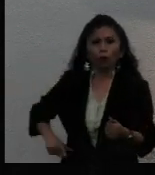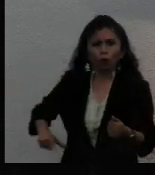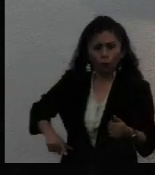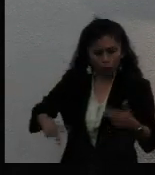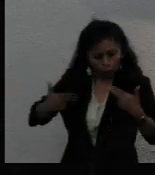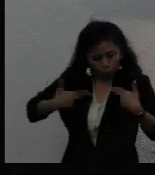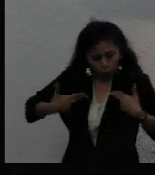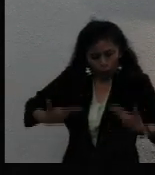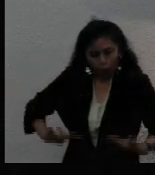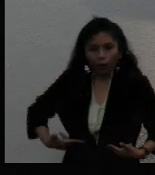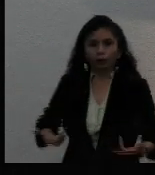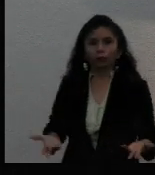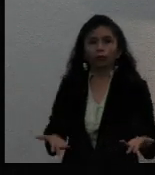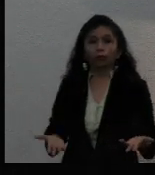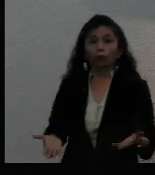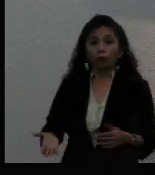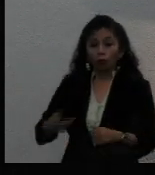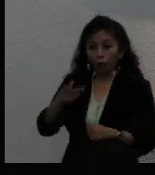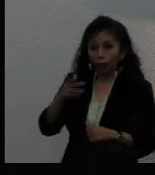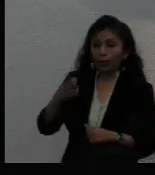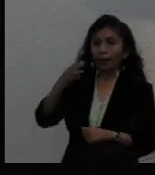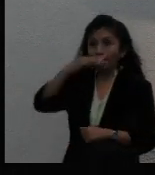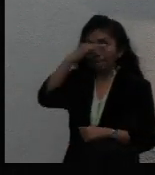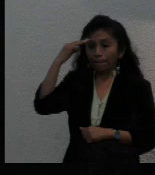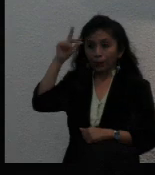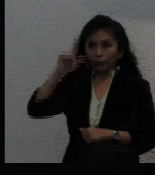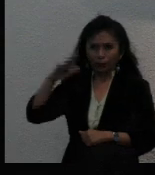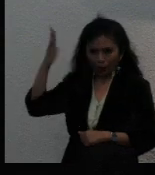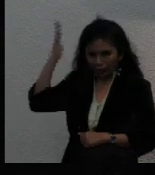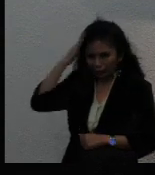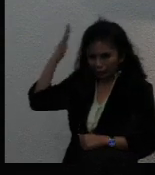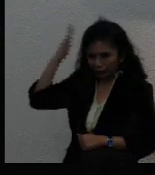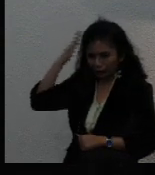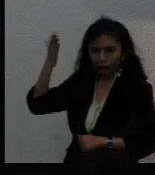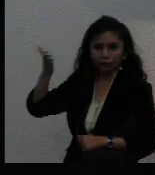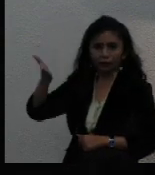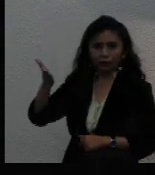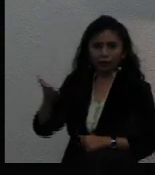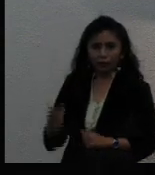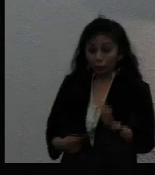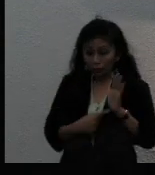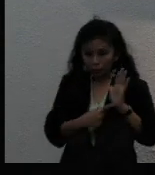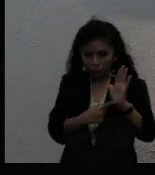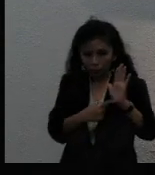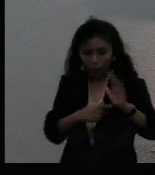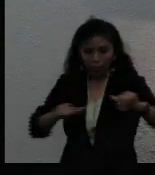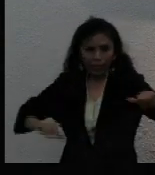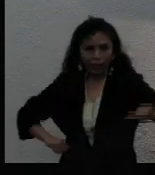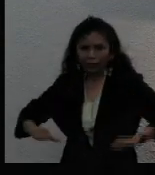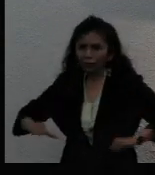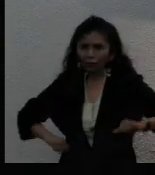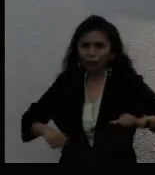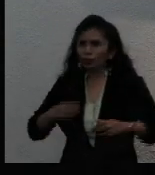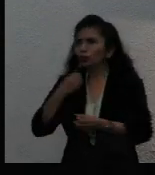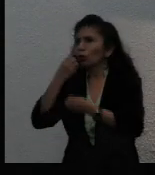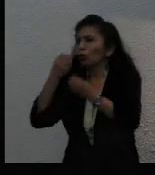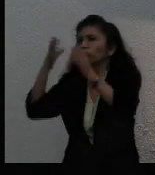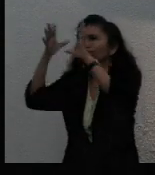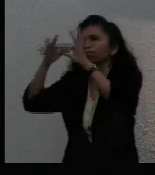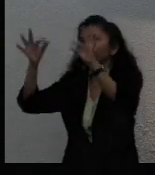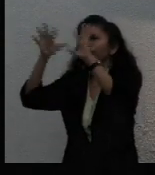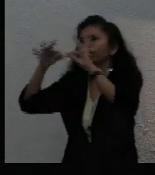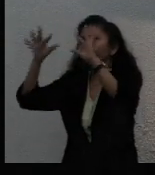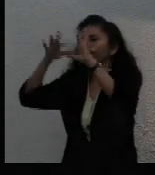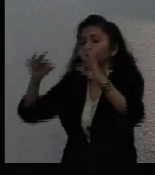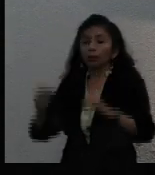humanista, como el que hoy encabeza nuestra gobernadora, la licenciada Mara Lezama, se mide en acciones y no en discursos.